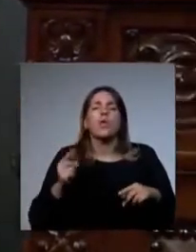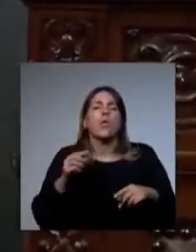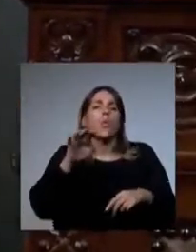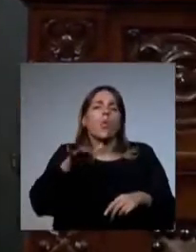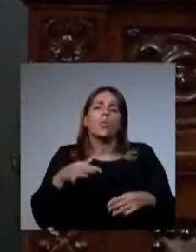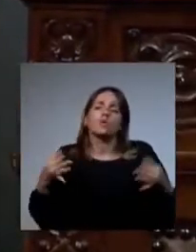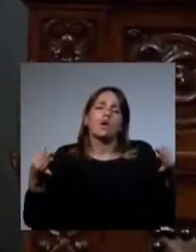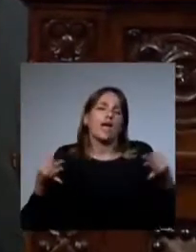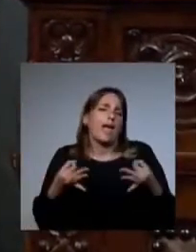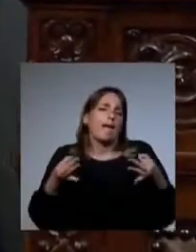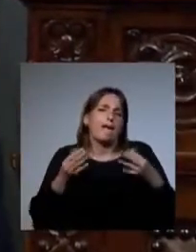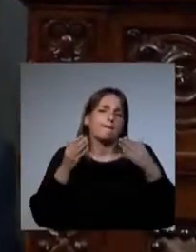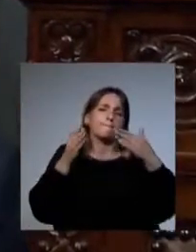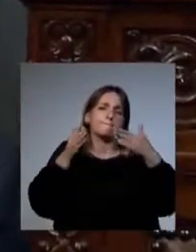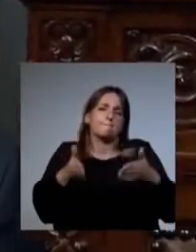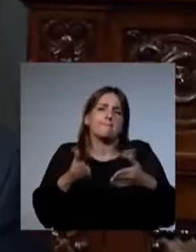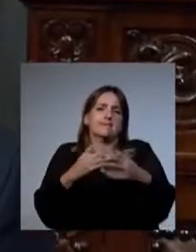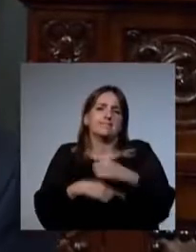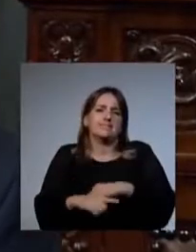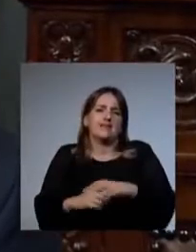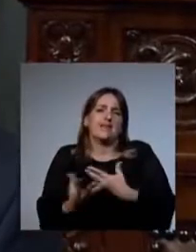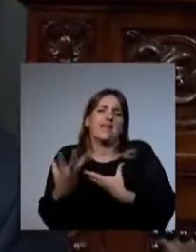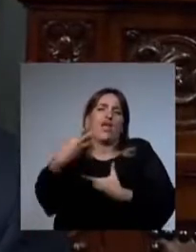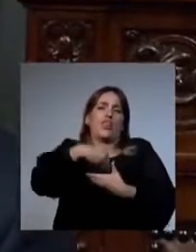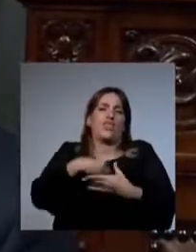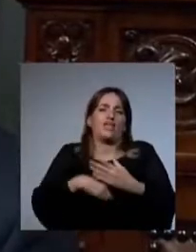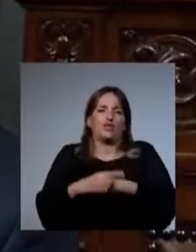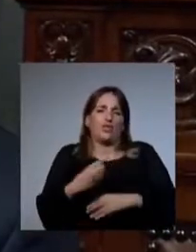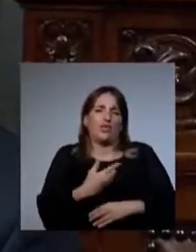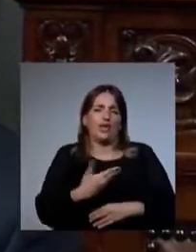exclusivo en la mesa del Poder Ejecutivo.